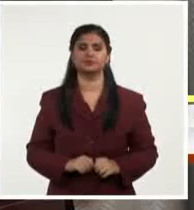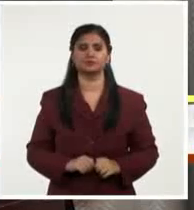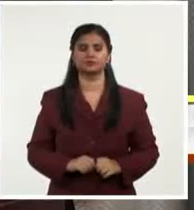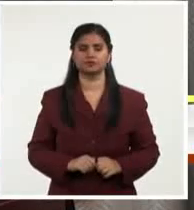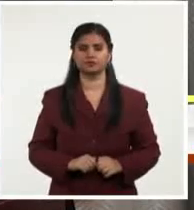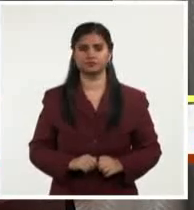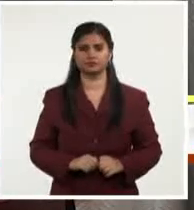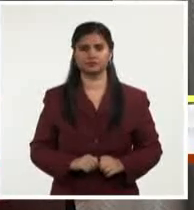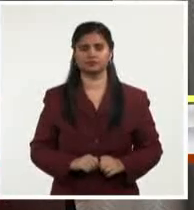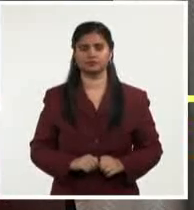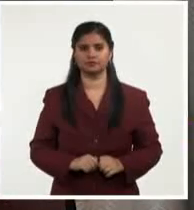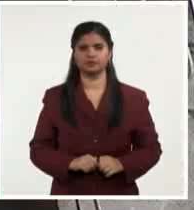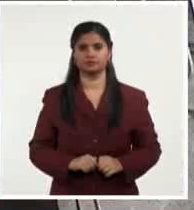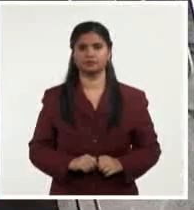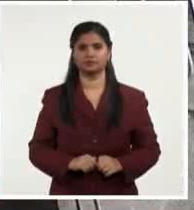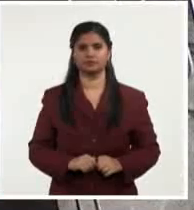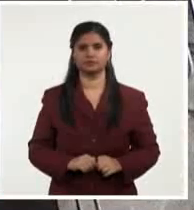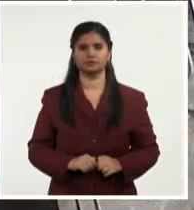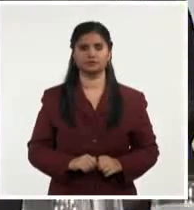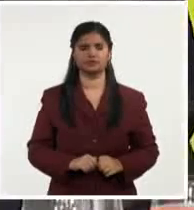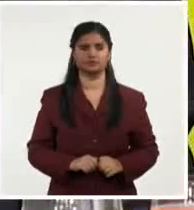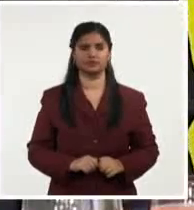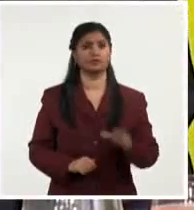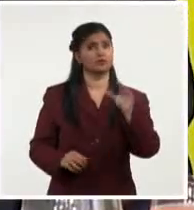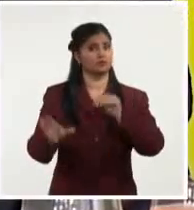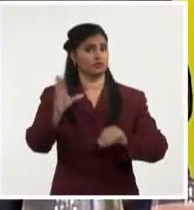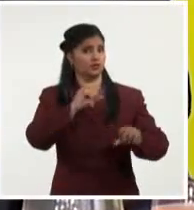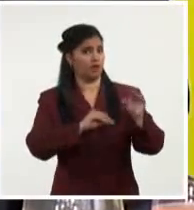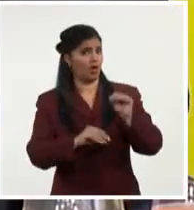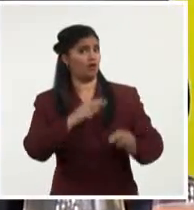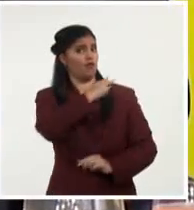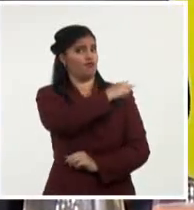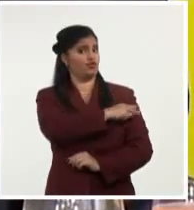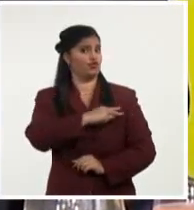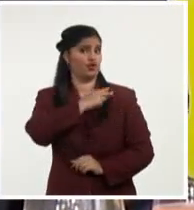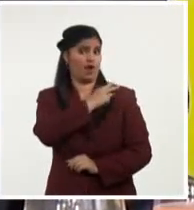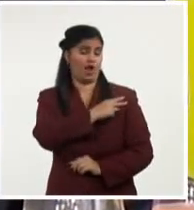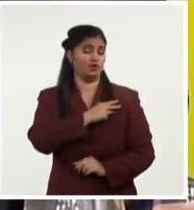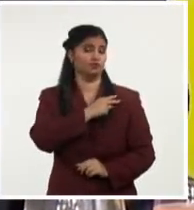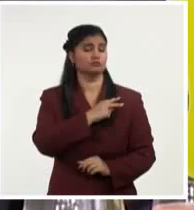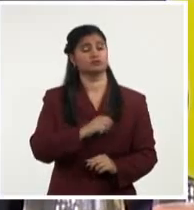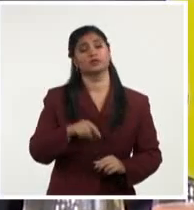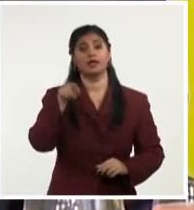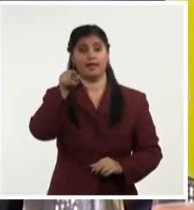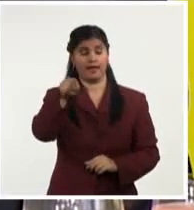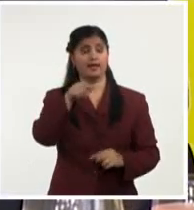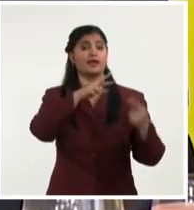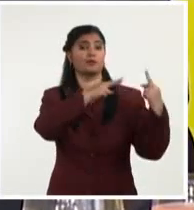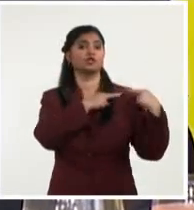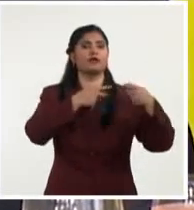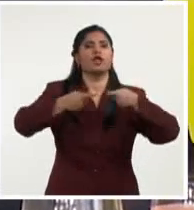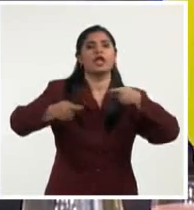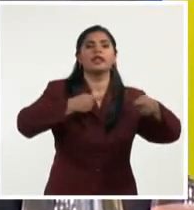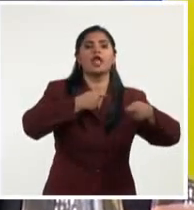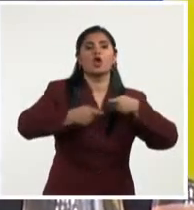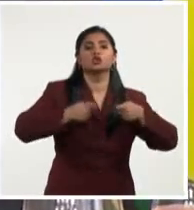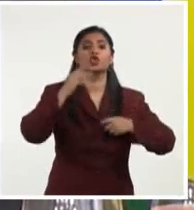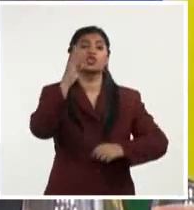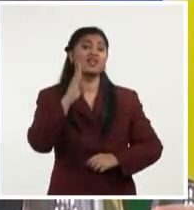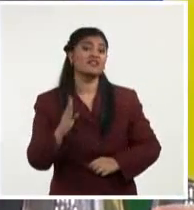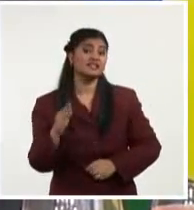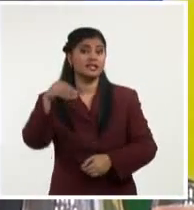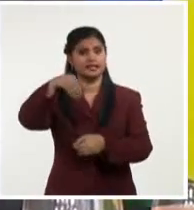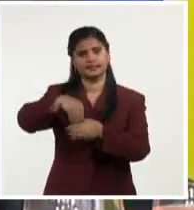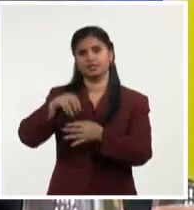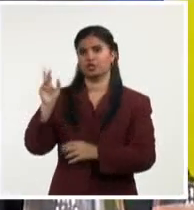Irak, Irlanda y Suiza. Según la prensa local, Macieira permanecerá como encargado de negocios de Brasil en Venezuela hasta que